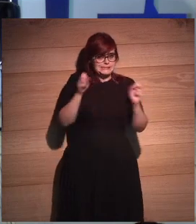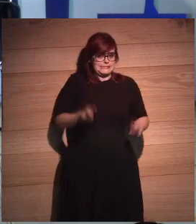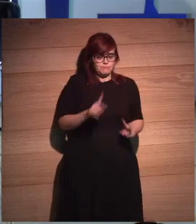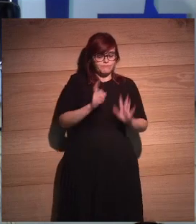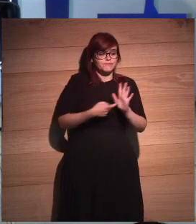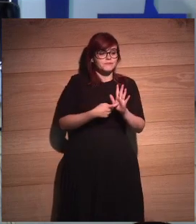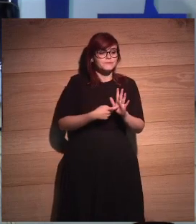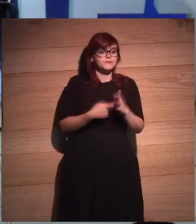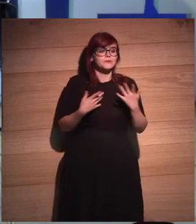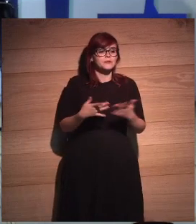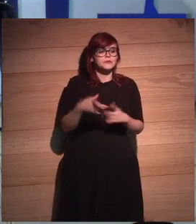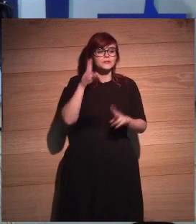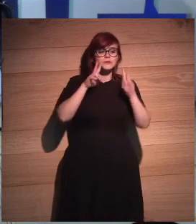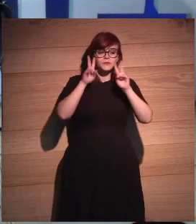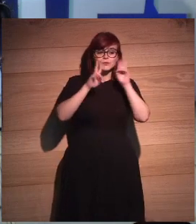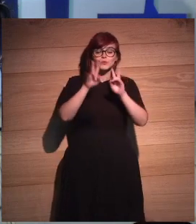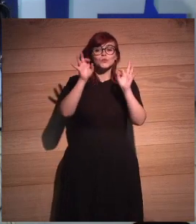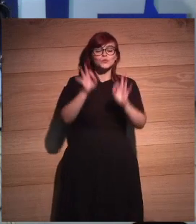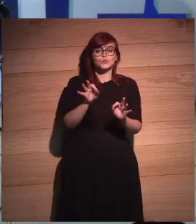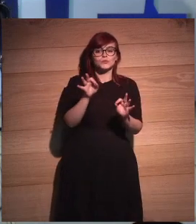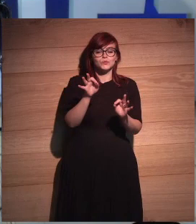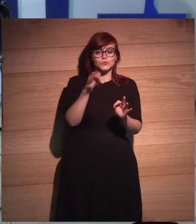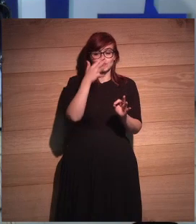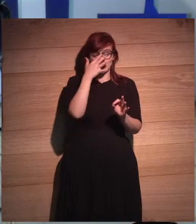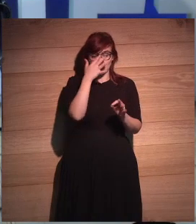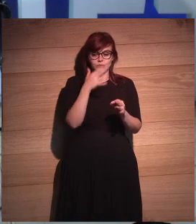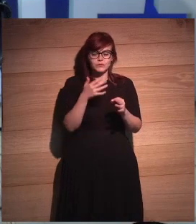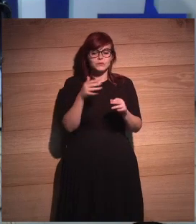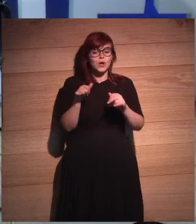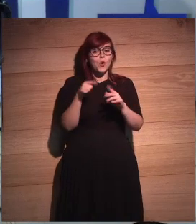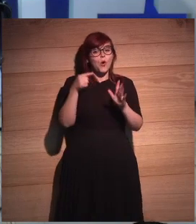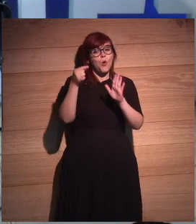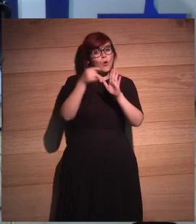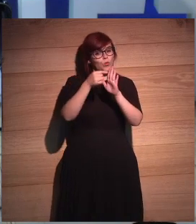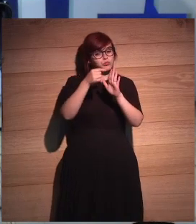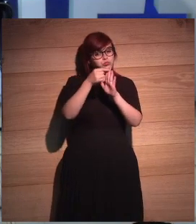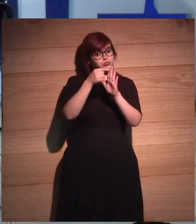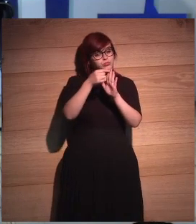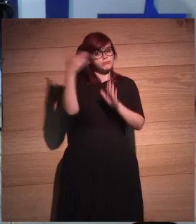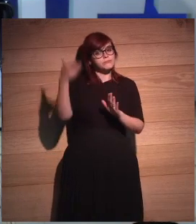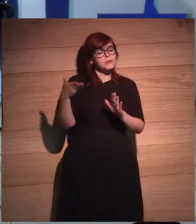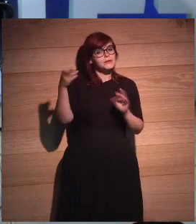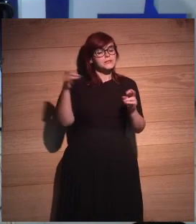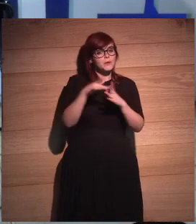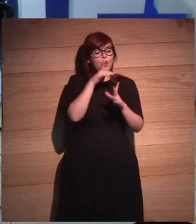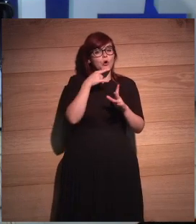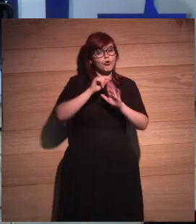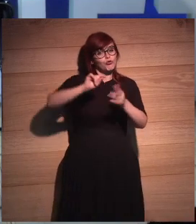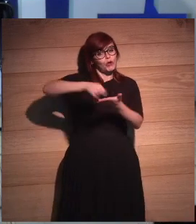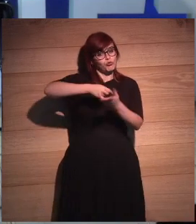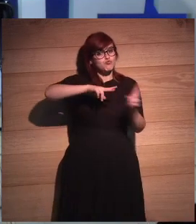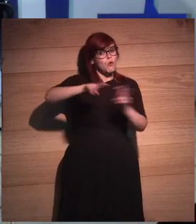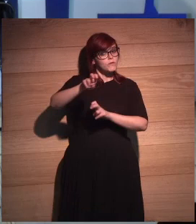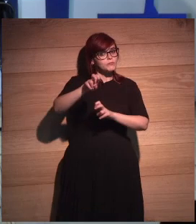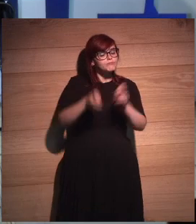hecho, estaba viendo que uno de los puntos principales del nuevo contrato que